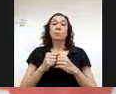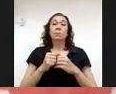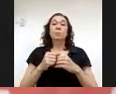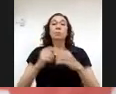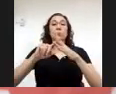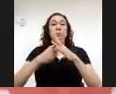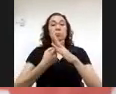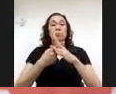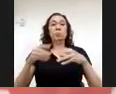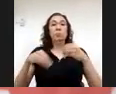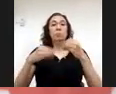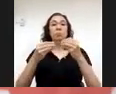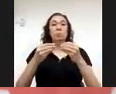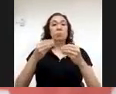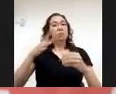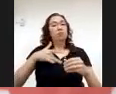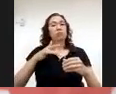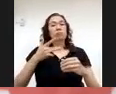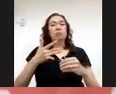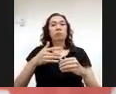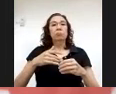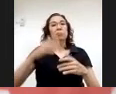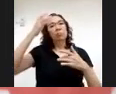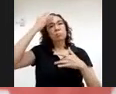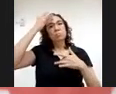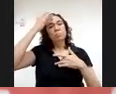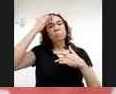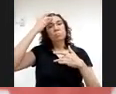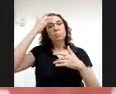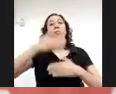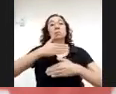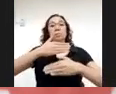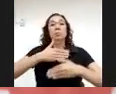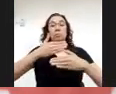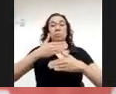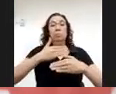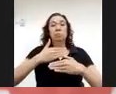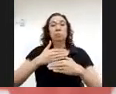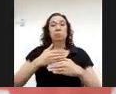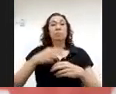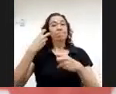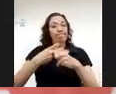empezado a dar síntomas de una infección respiratoria severa.